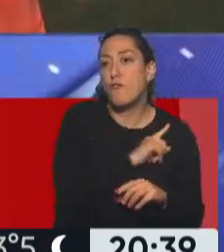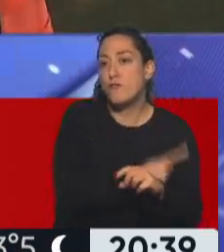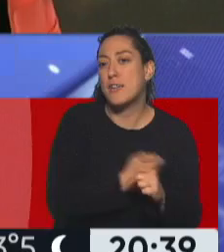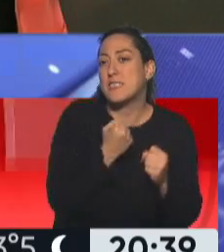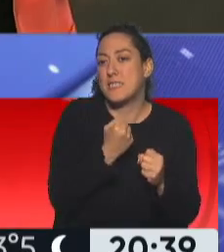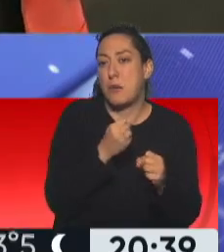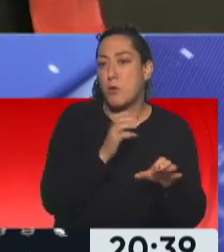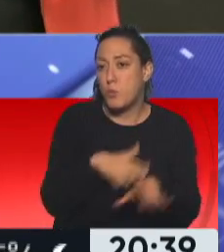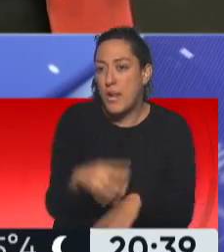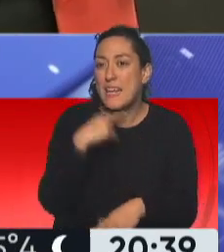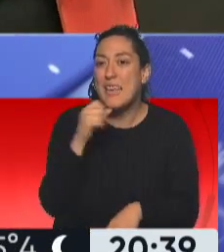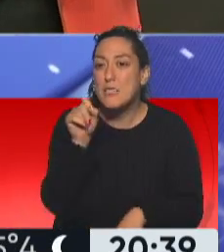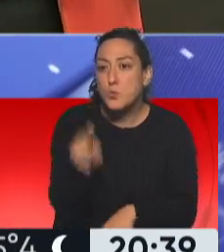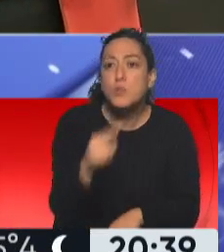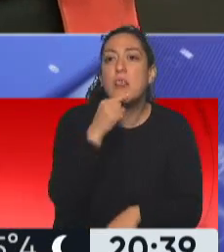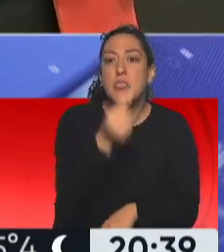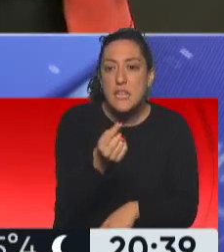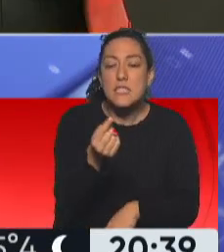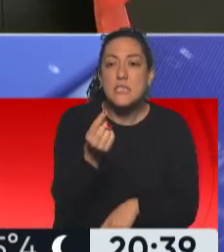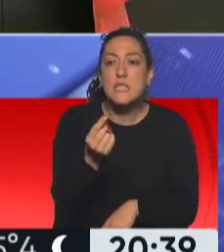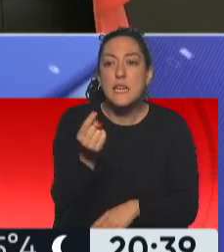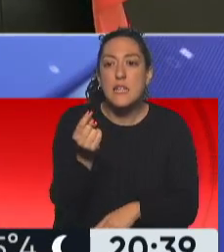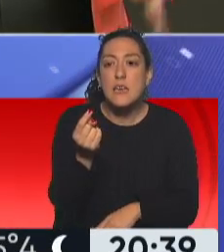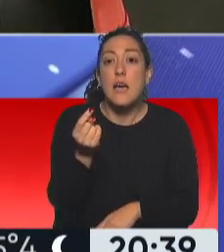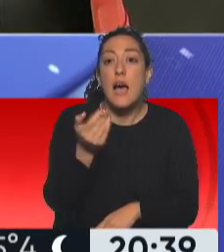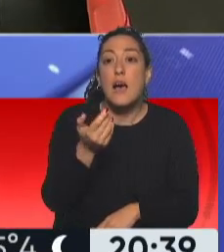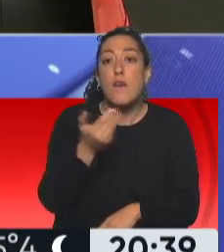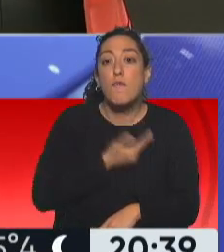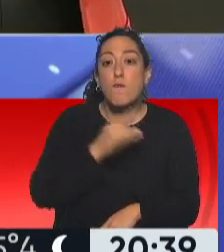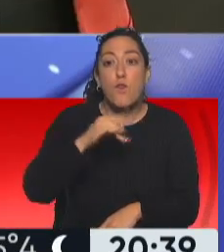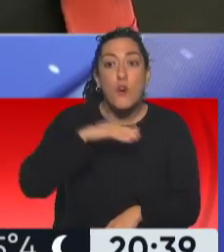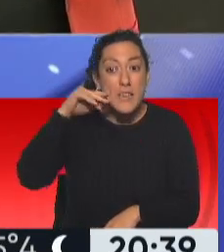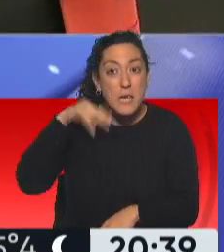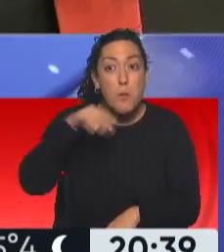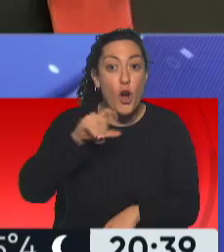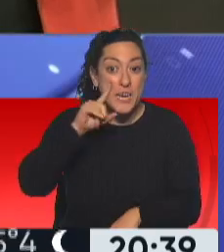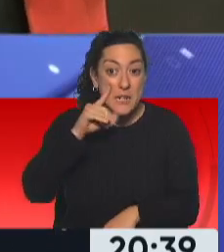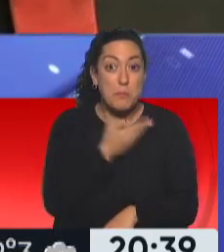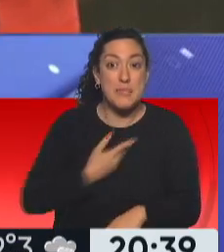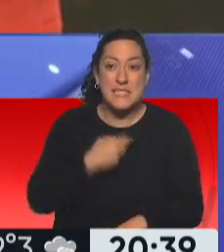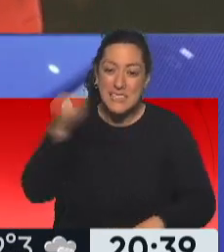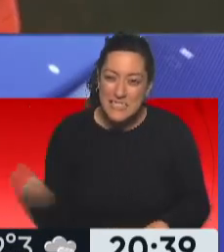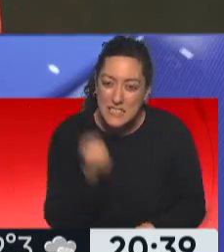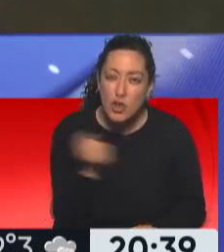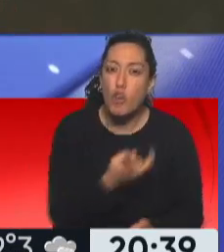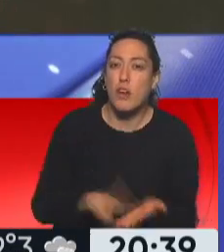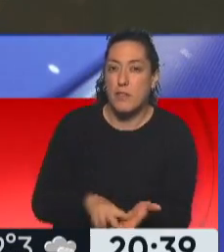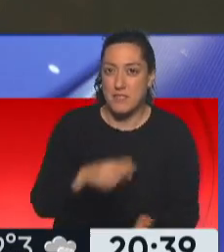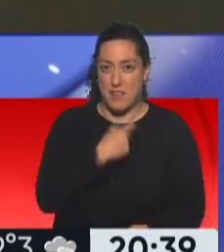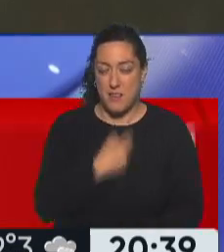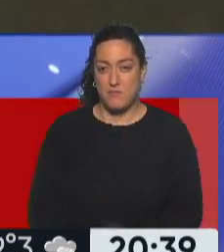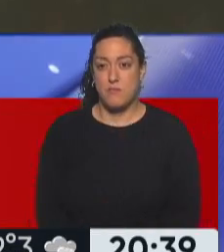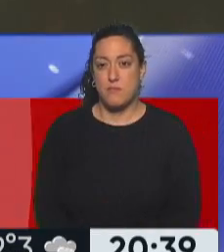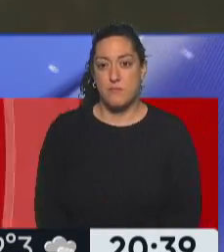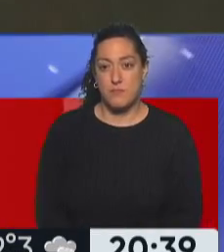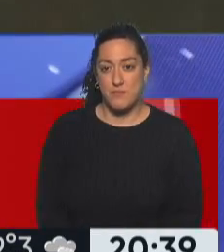su propia hija había anunciado que Alberto Fujimori iba a buscar ser presidente nuevamente. Recordemos